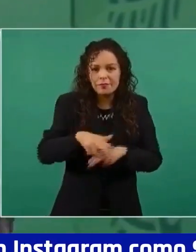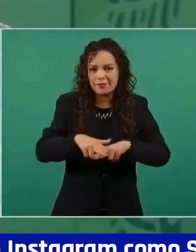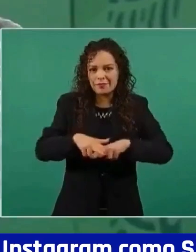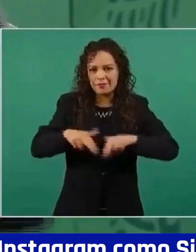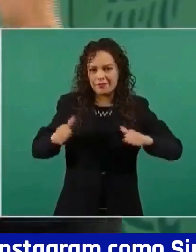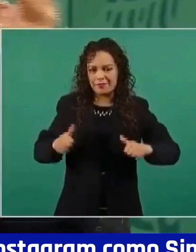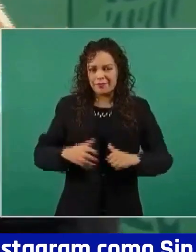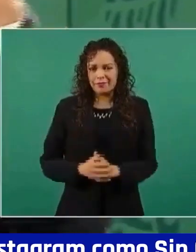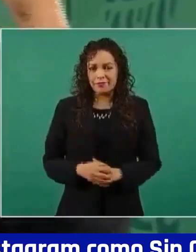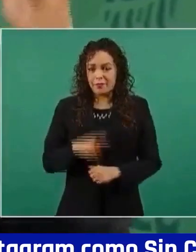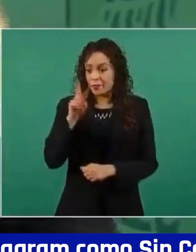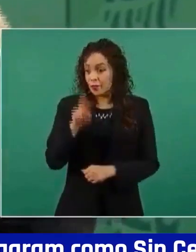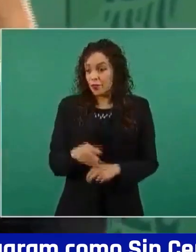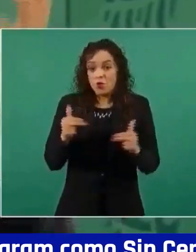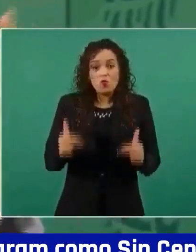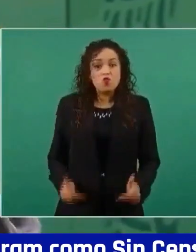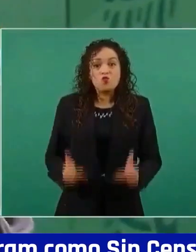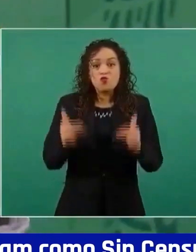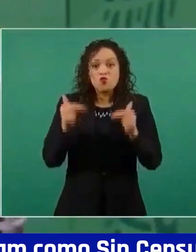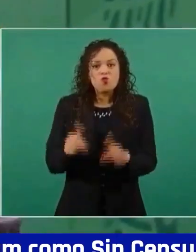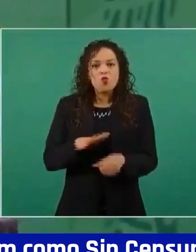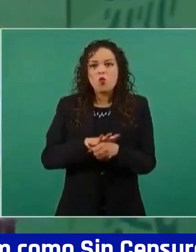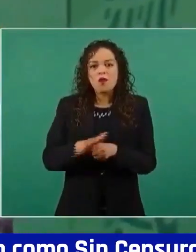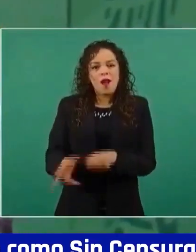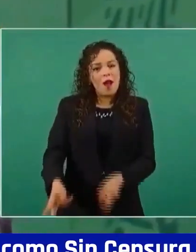Repito, el gran negocio era el saqueo,